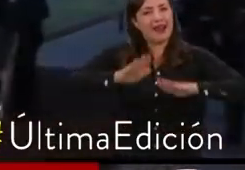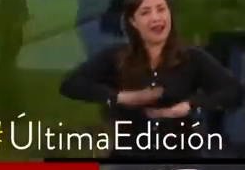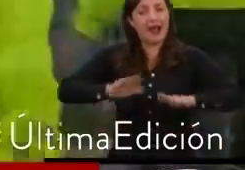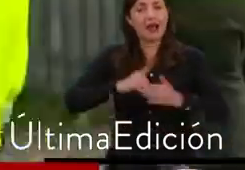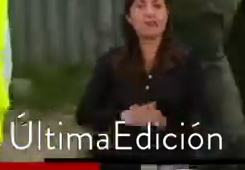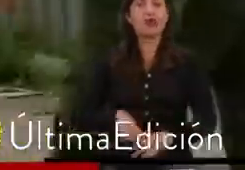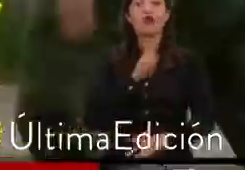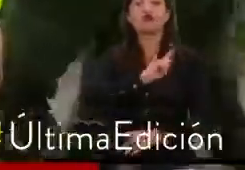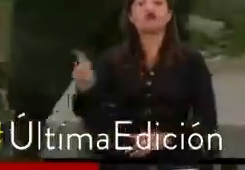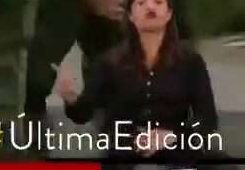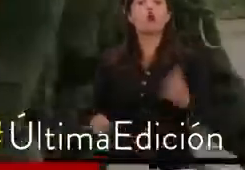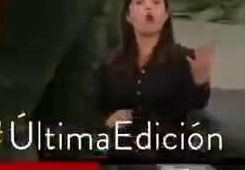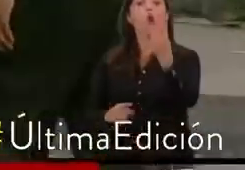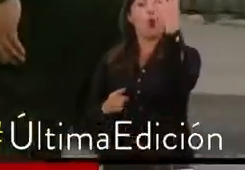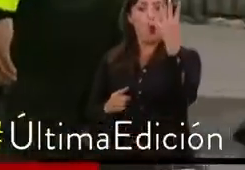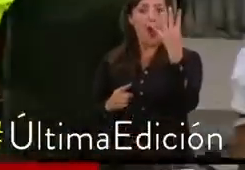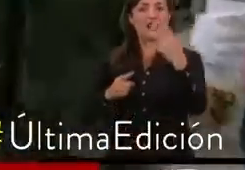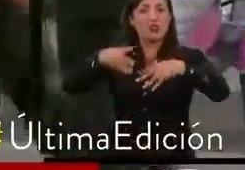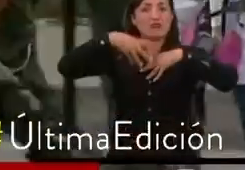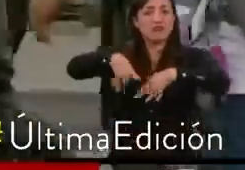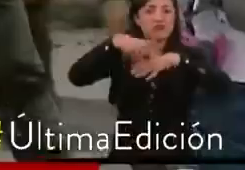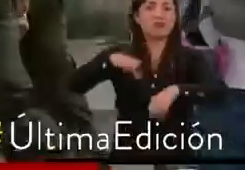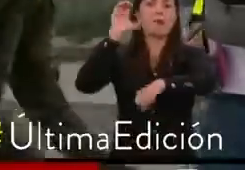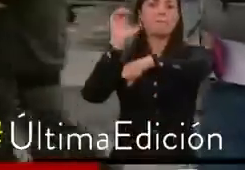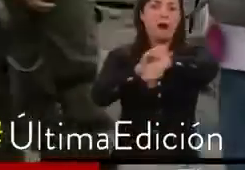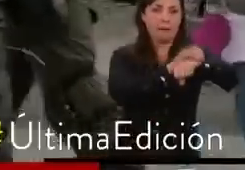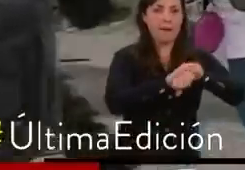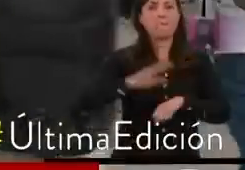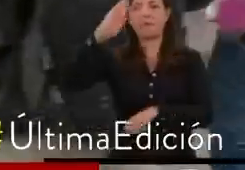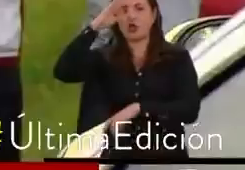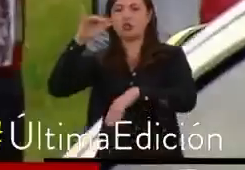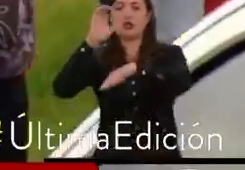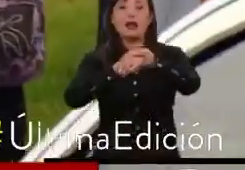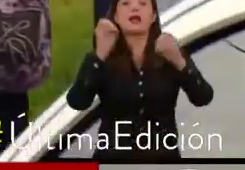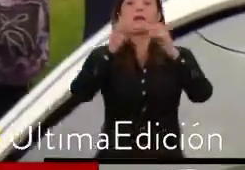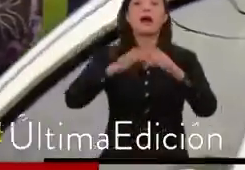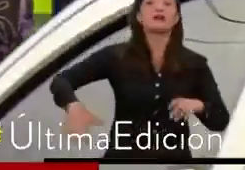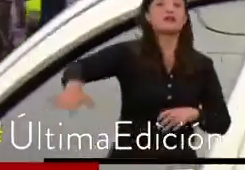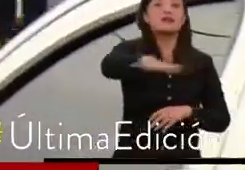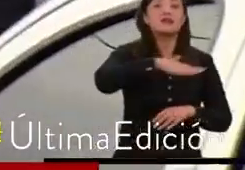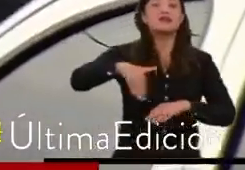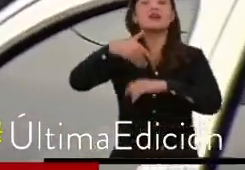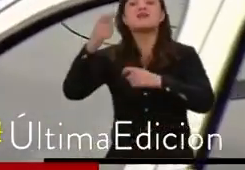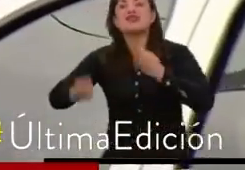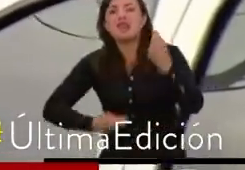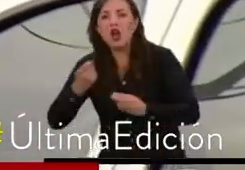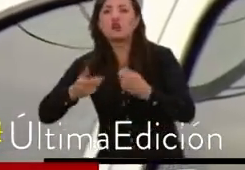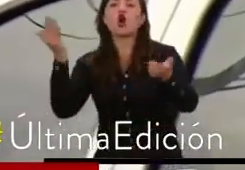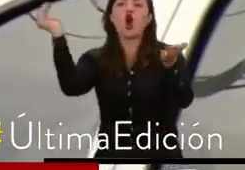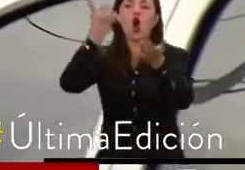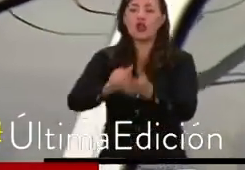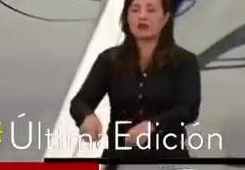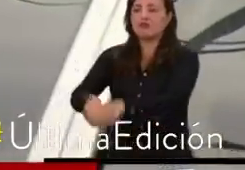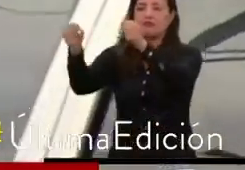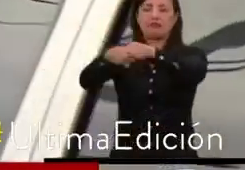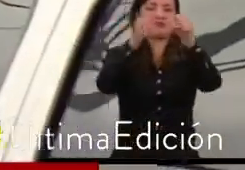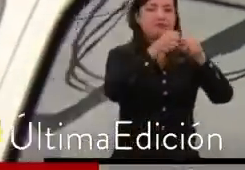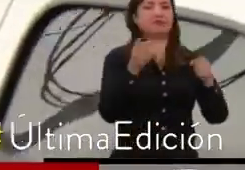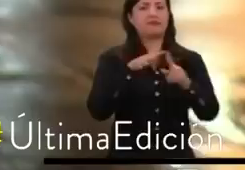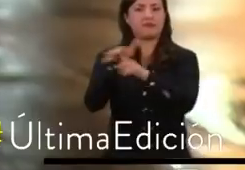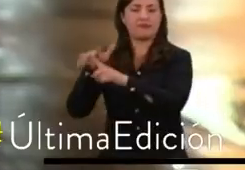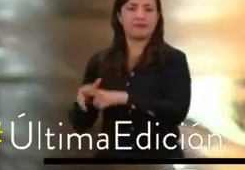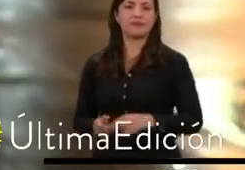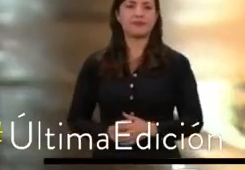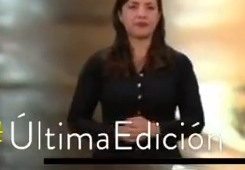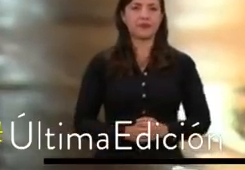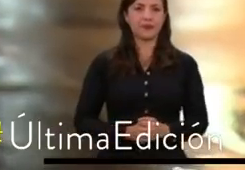los manifestantes en Yomasa fueron detenidos por la policía y nuevamente las calles de este sector y algunos negocios resultaron afectados.